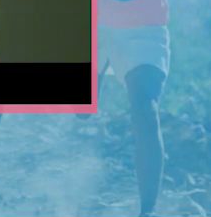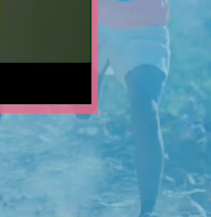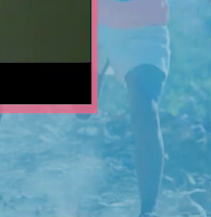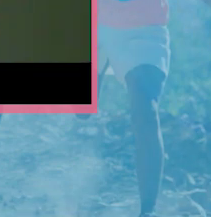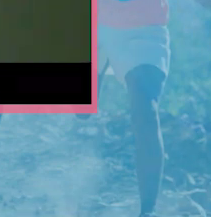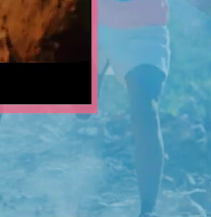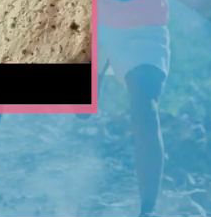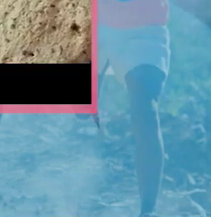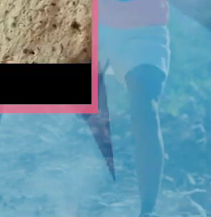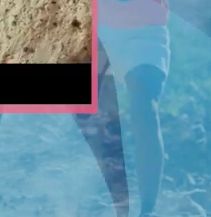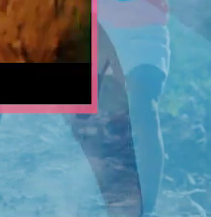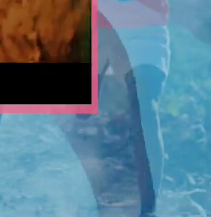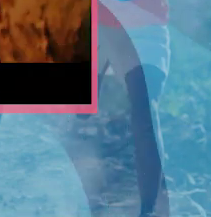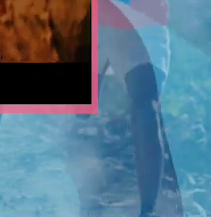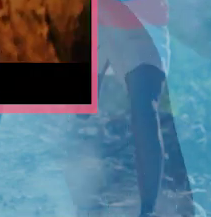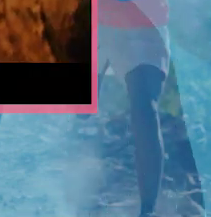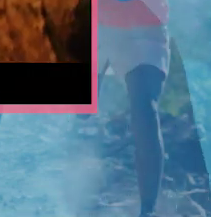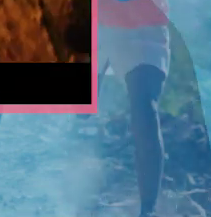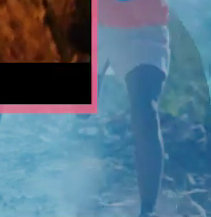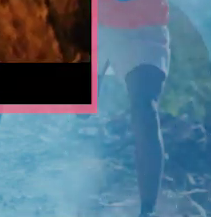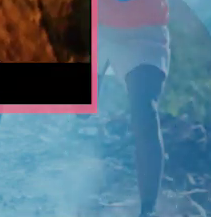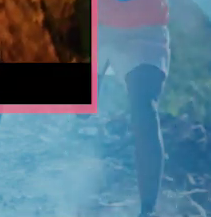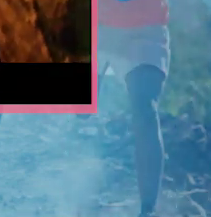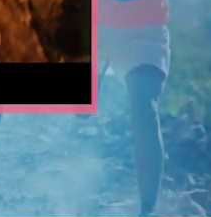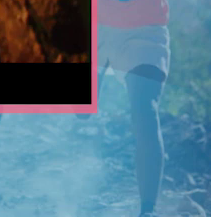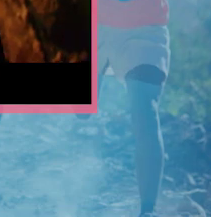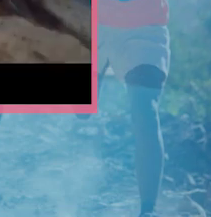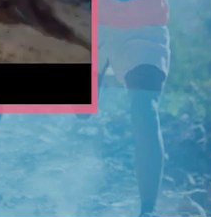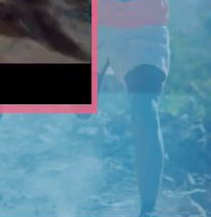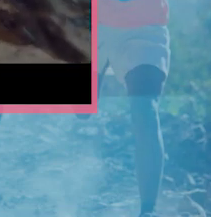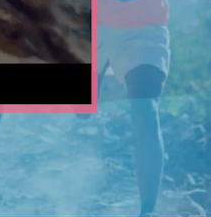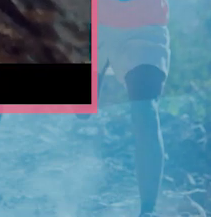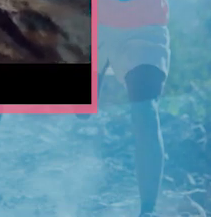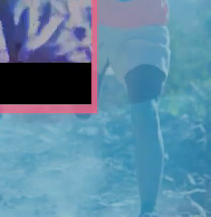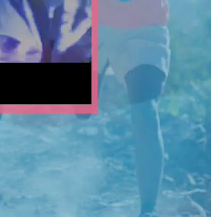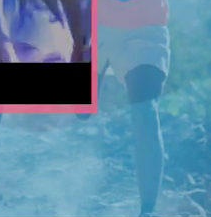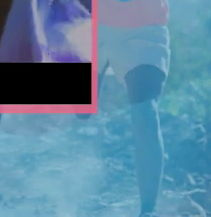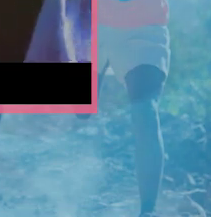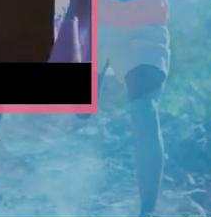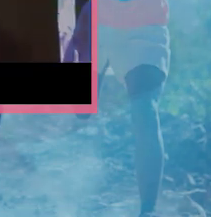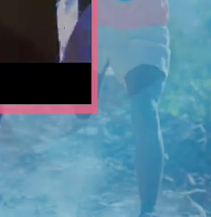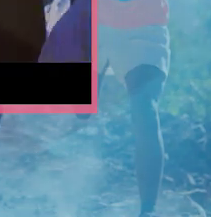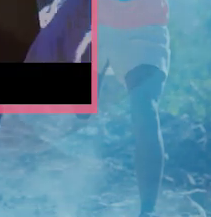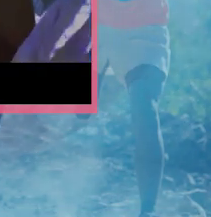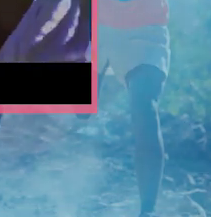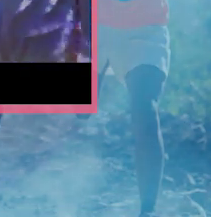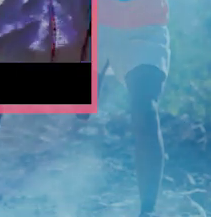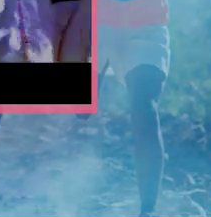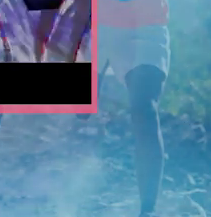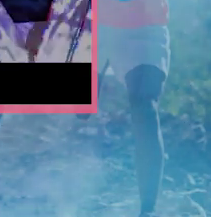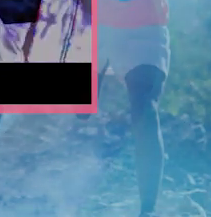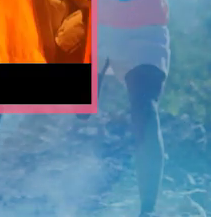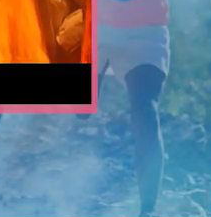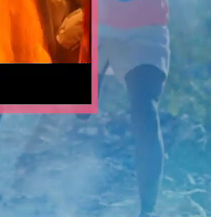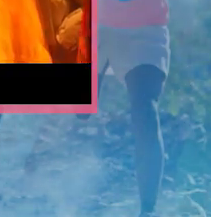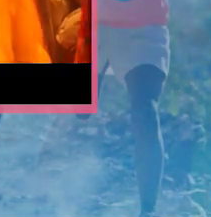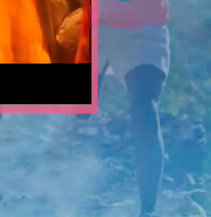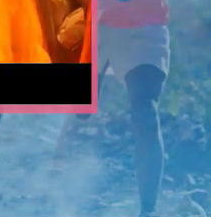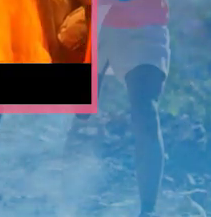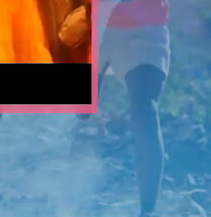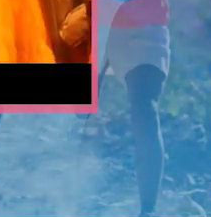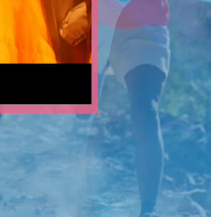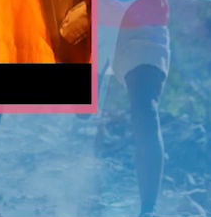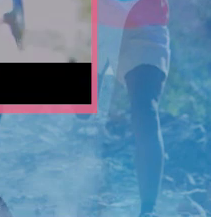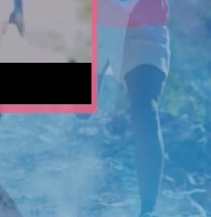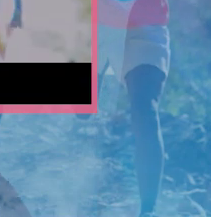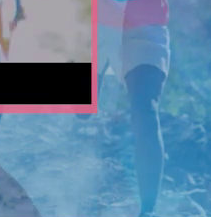kohu hapko nati a otero Weka la semare isde paki taga wiki Pa uiwe cho semare isde litu chomba hichi Weka lamba